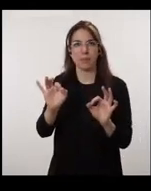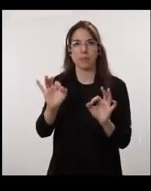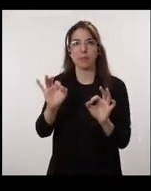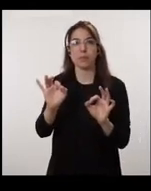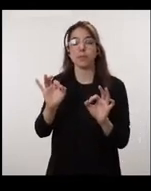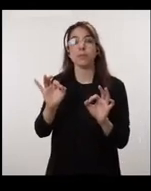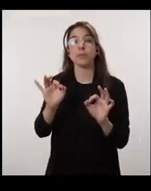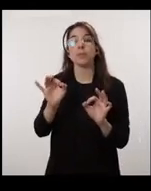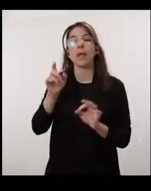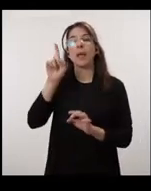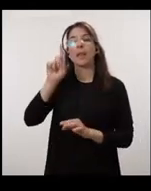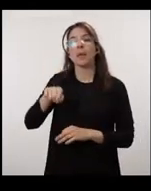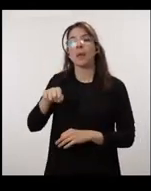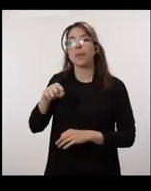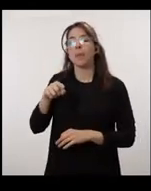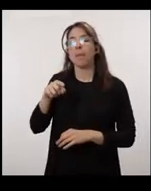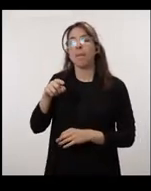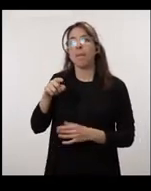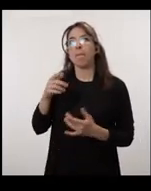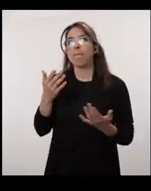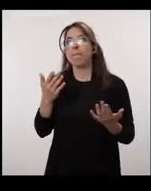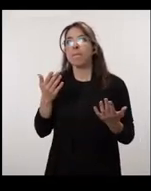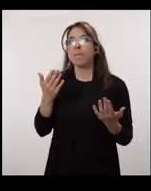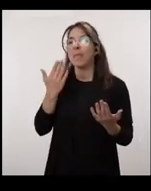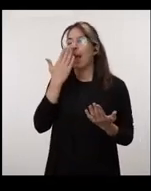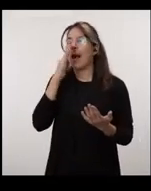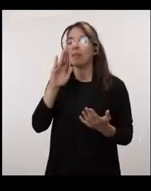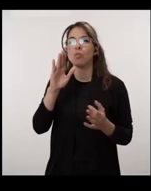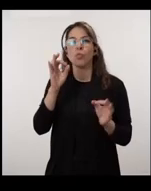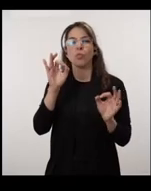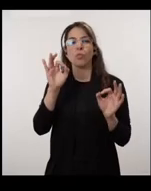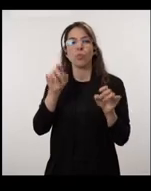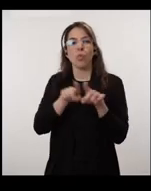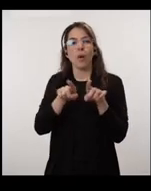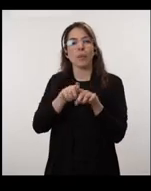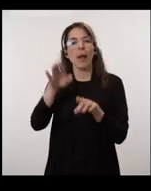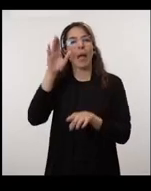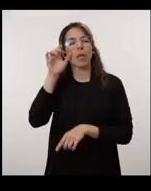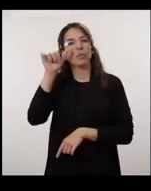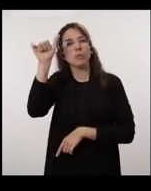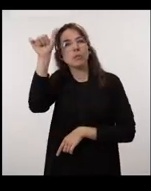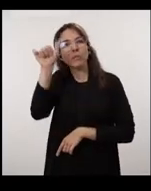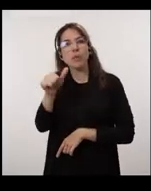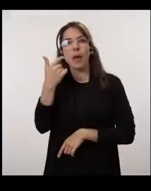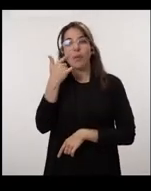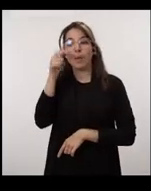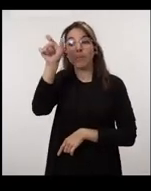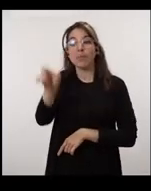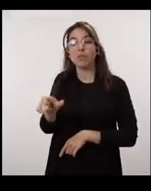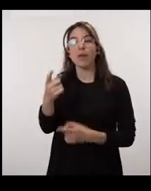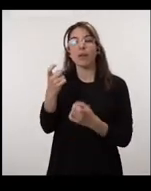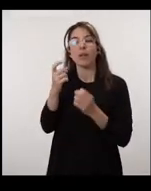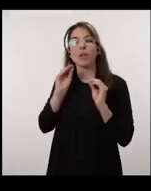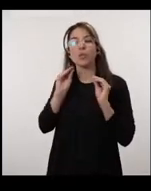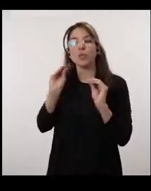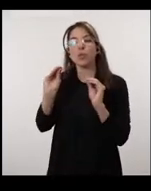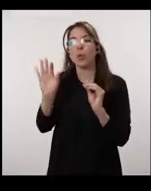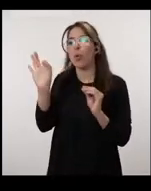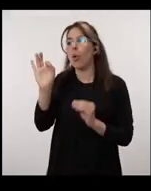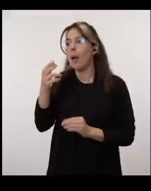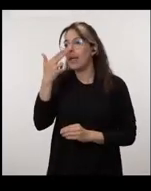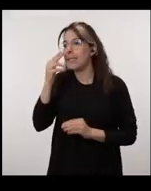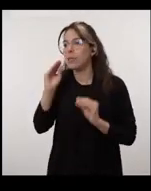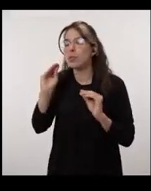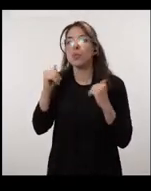importante y una actitud hacia una escucha activa de cuáles son las necesidades los